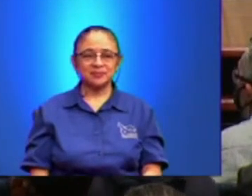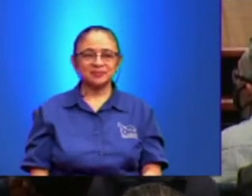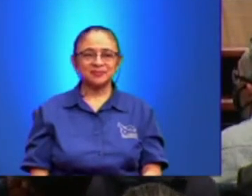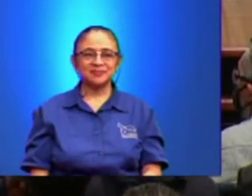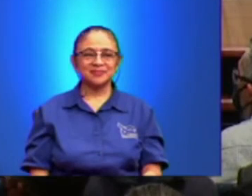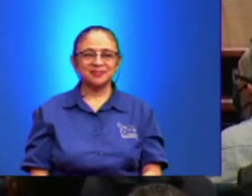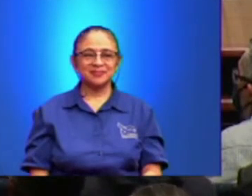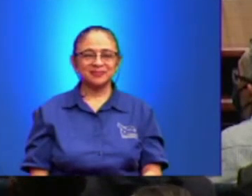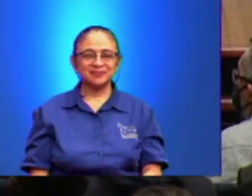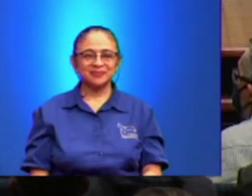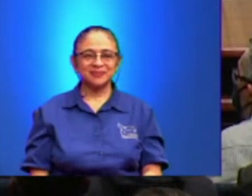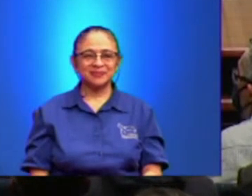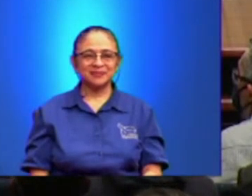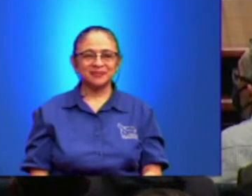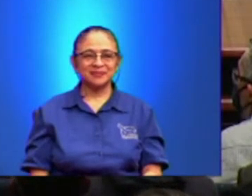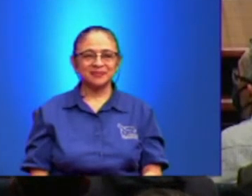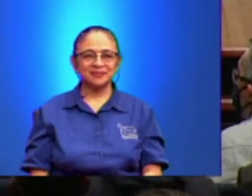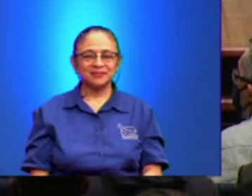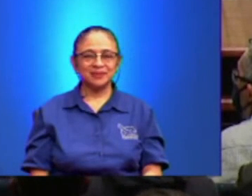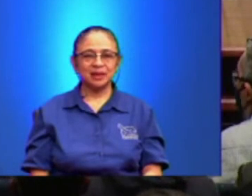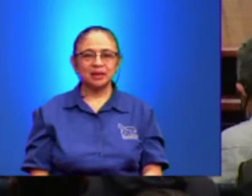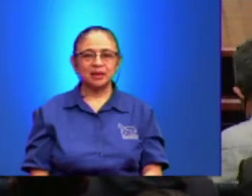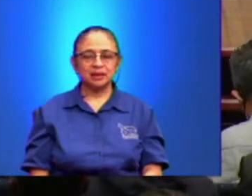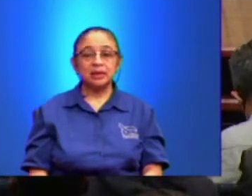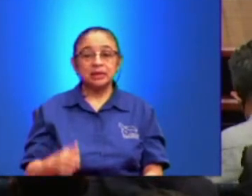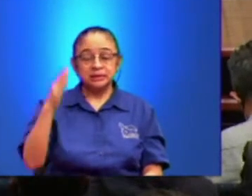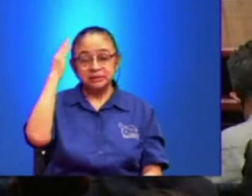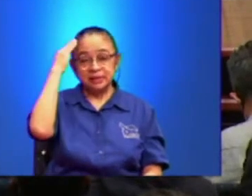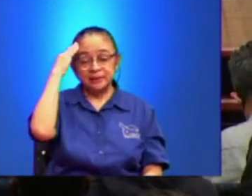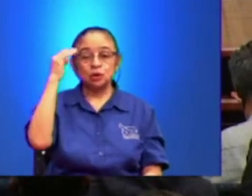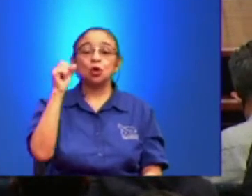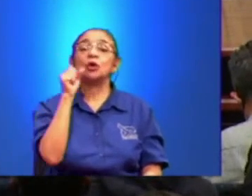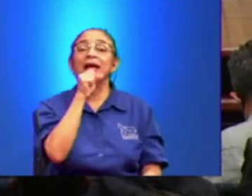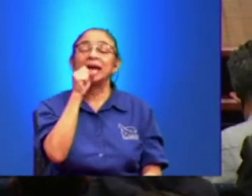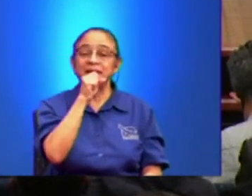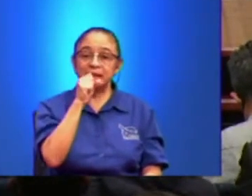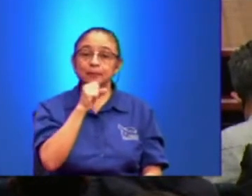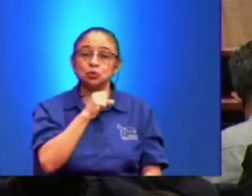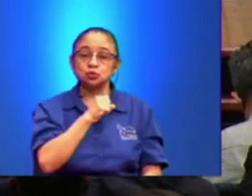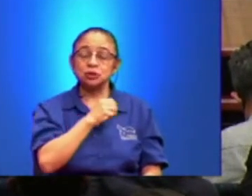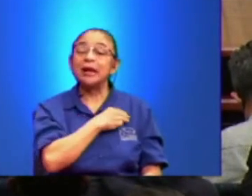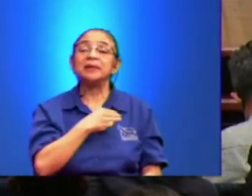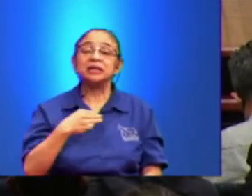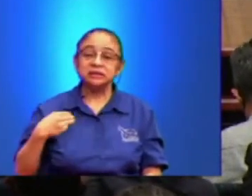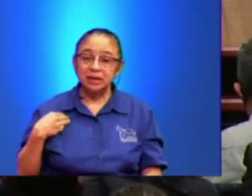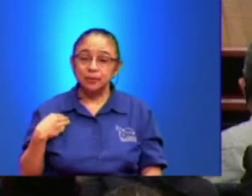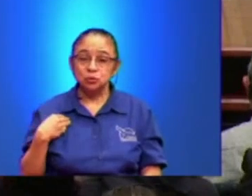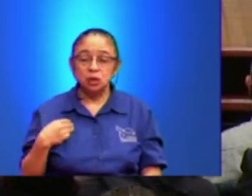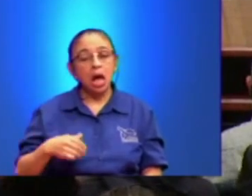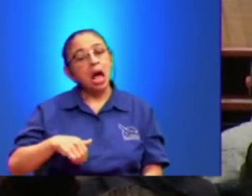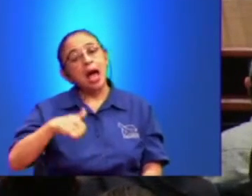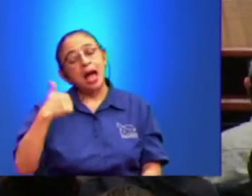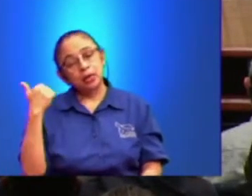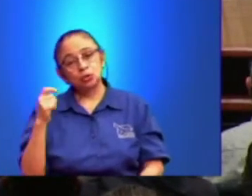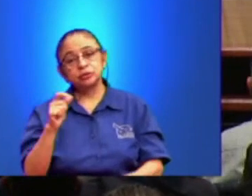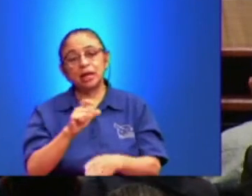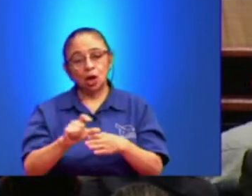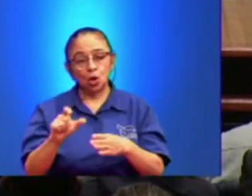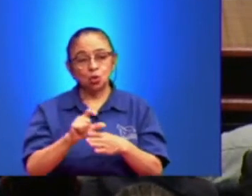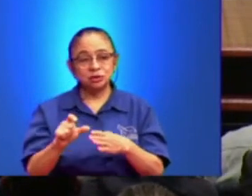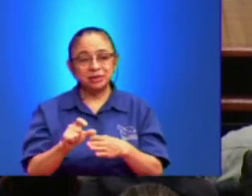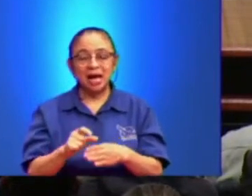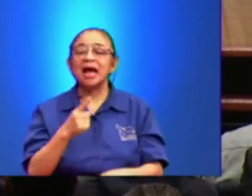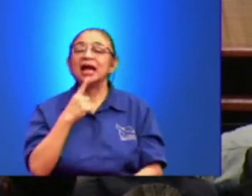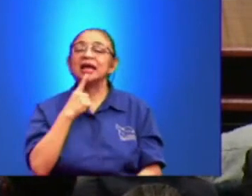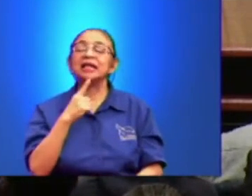estar consigue cantando y ministrando amén pero hay otras cosas que la biblia dice cuando